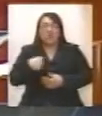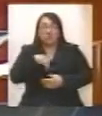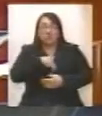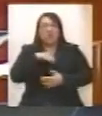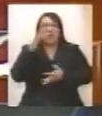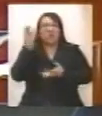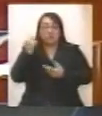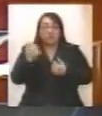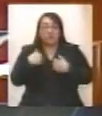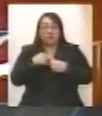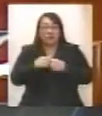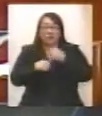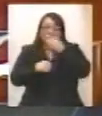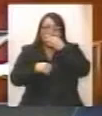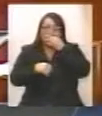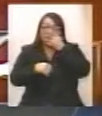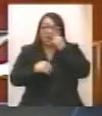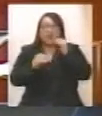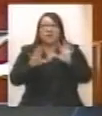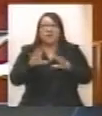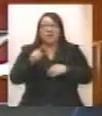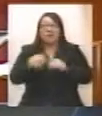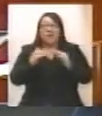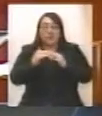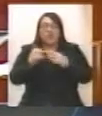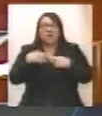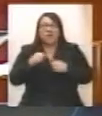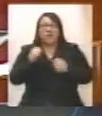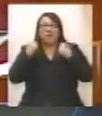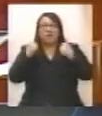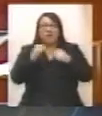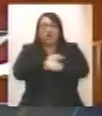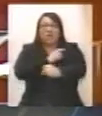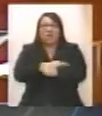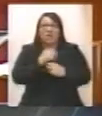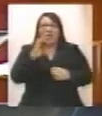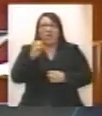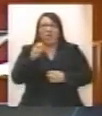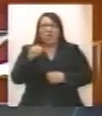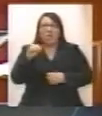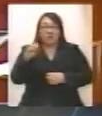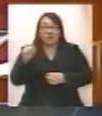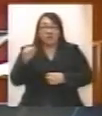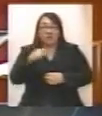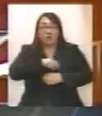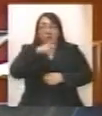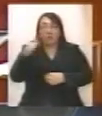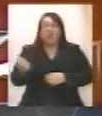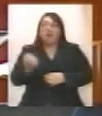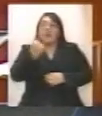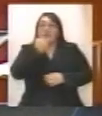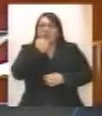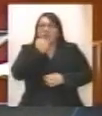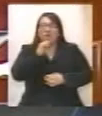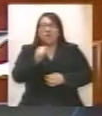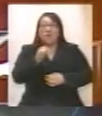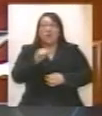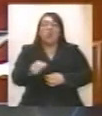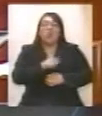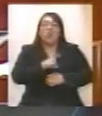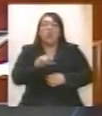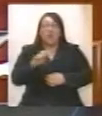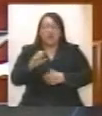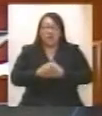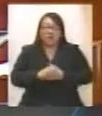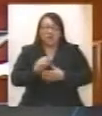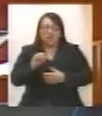contar con 10.000 viviendas reforzadas en los distritos de Comas, Puente Piedra, San Juan del Lurigancho